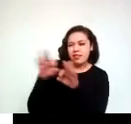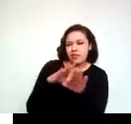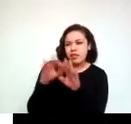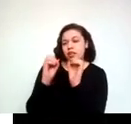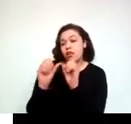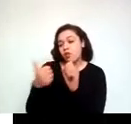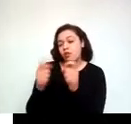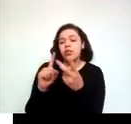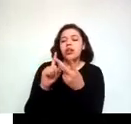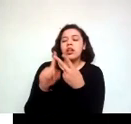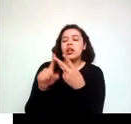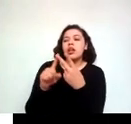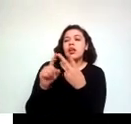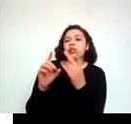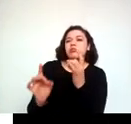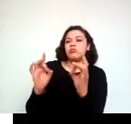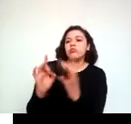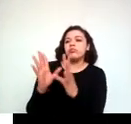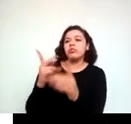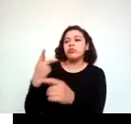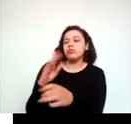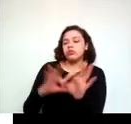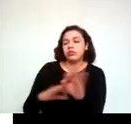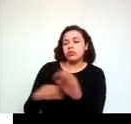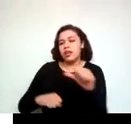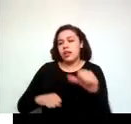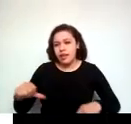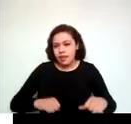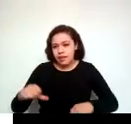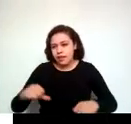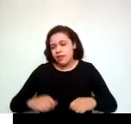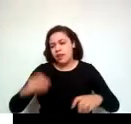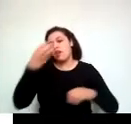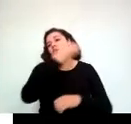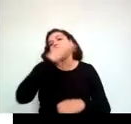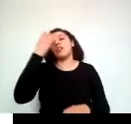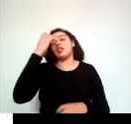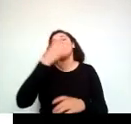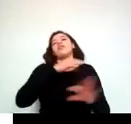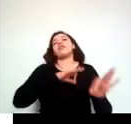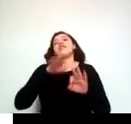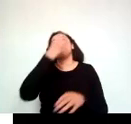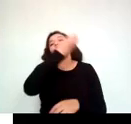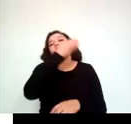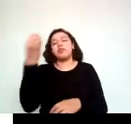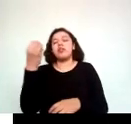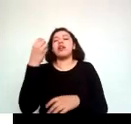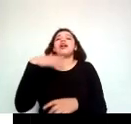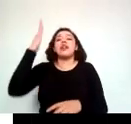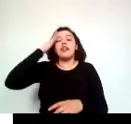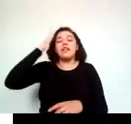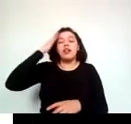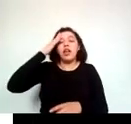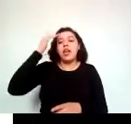categoría factores propios de la actividad, después vemos organización del tiempo de trabajo, liderazgo y relaciones